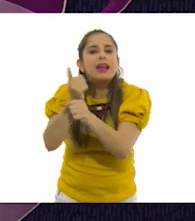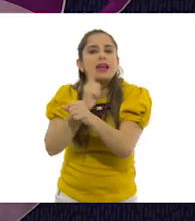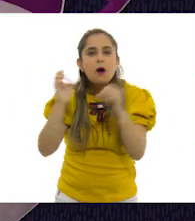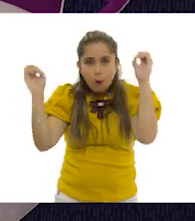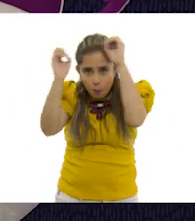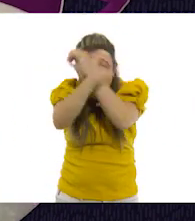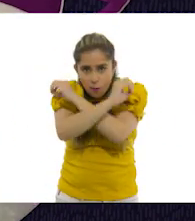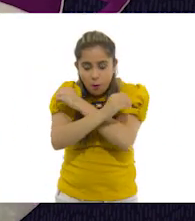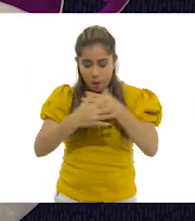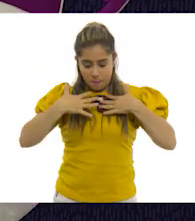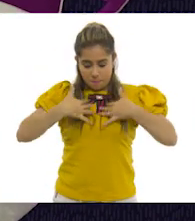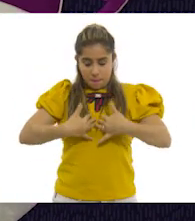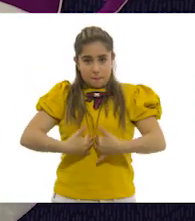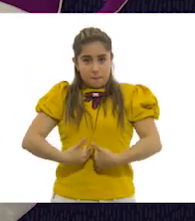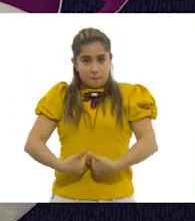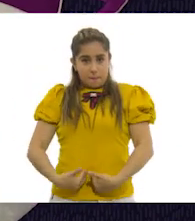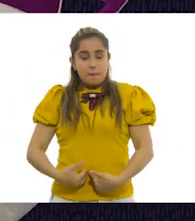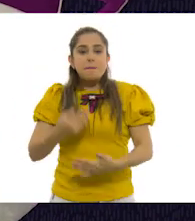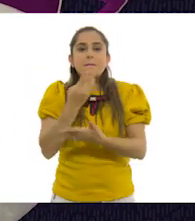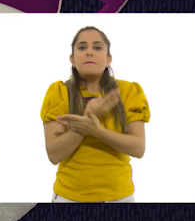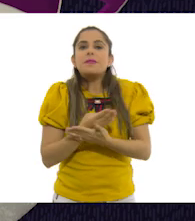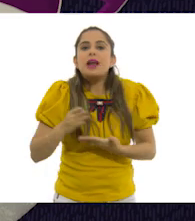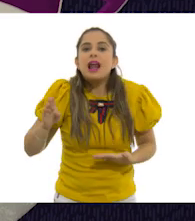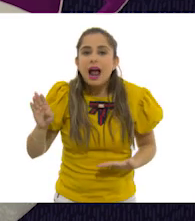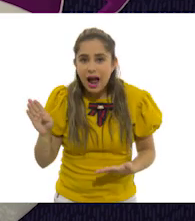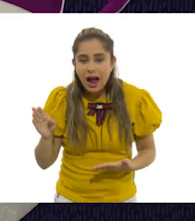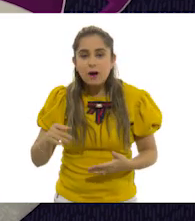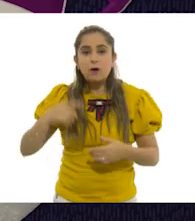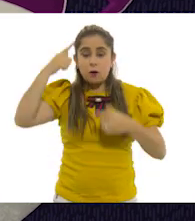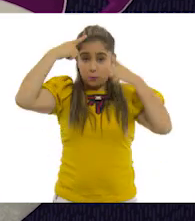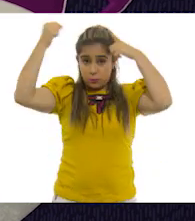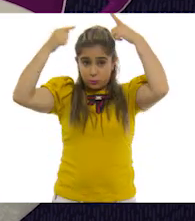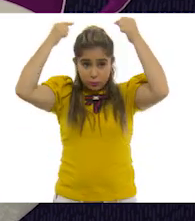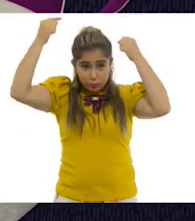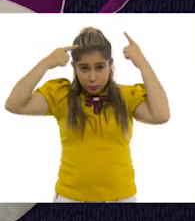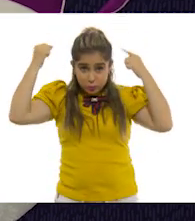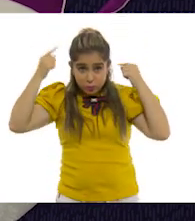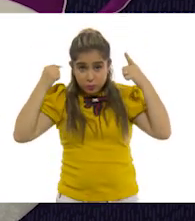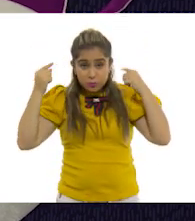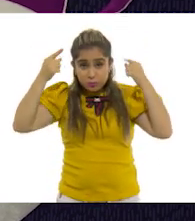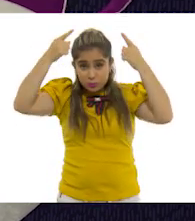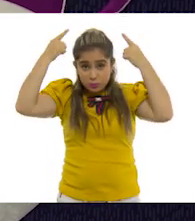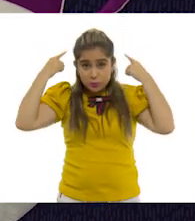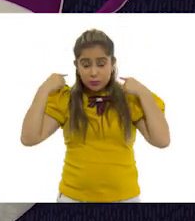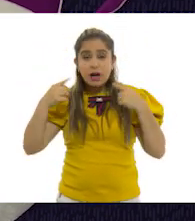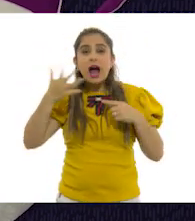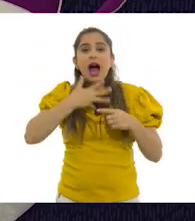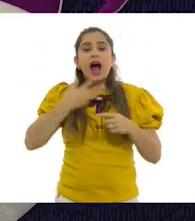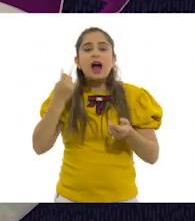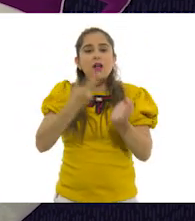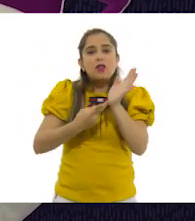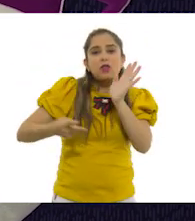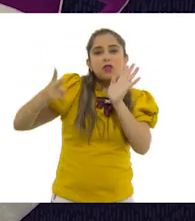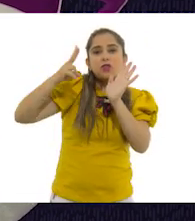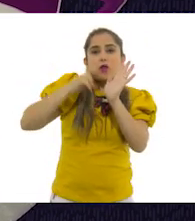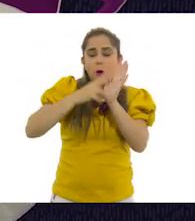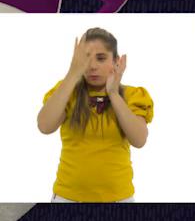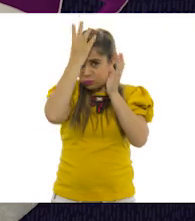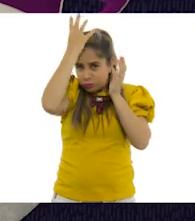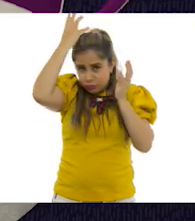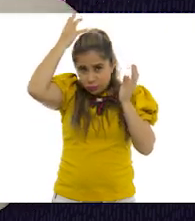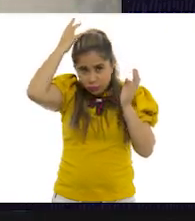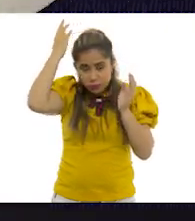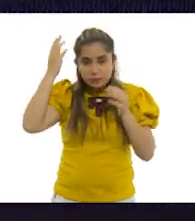Mi pecho y mi vientre son blancos. Las plumas de mi cabeza forman una doble cresta que puedo mover a